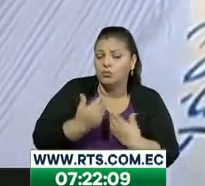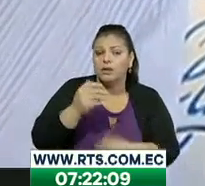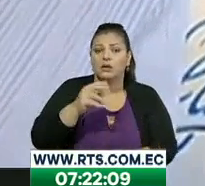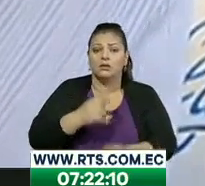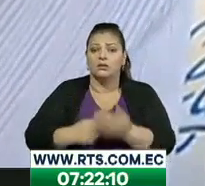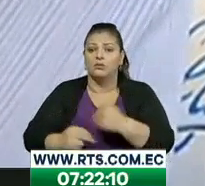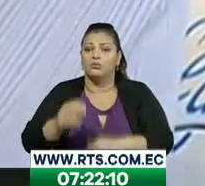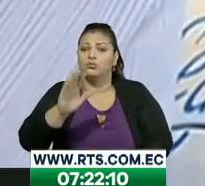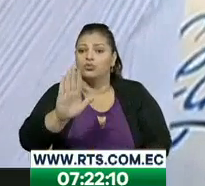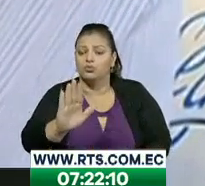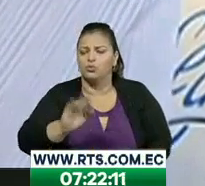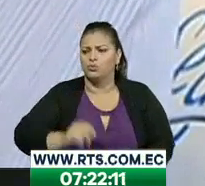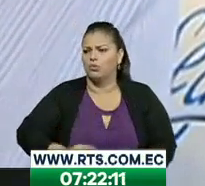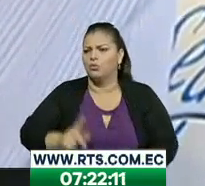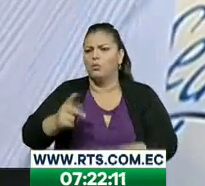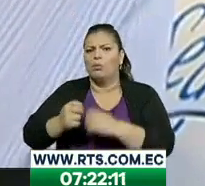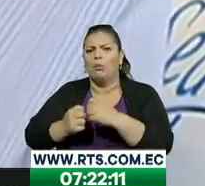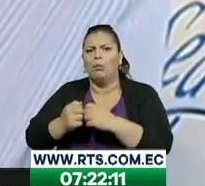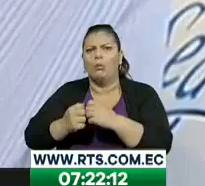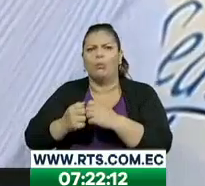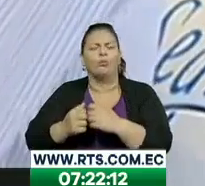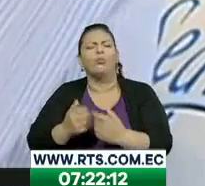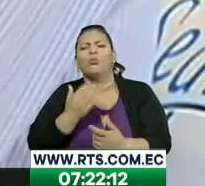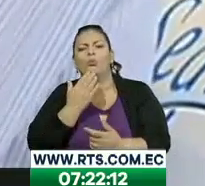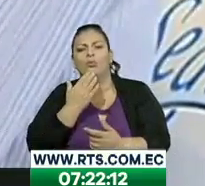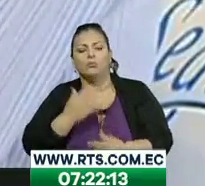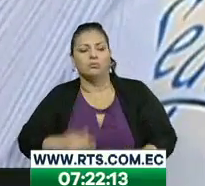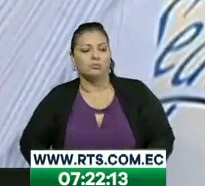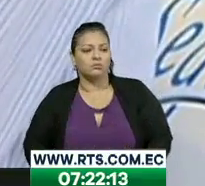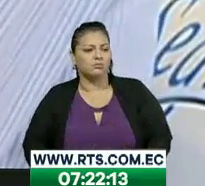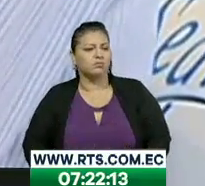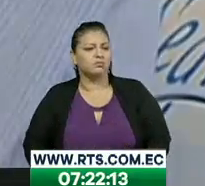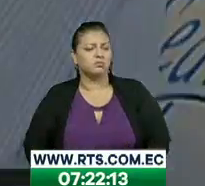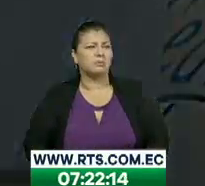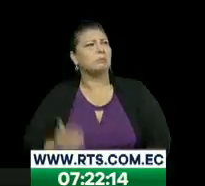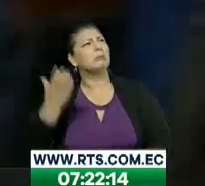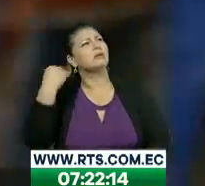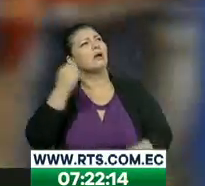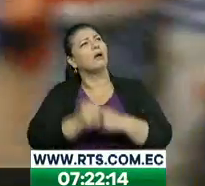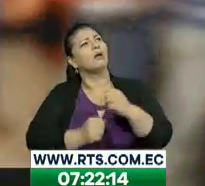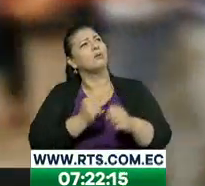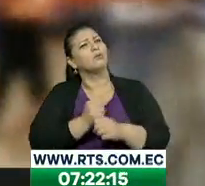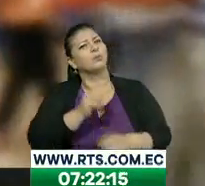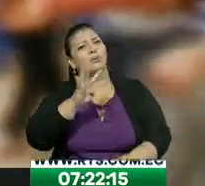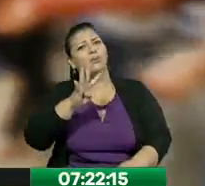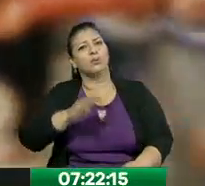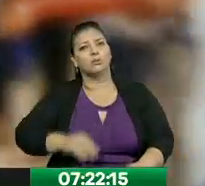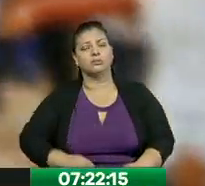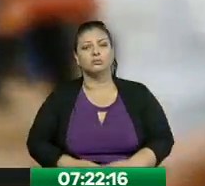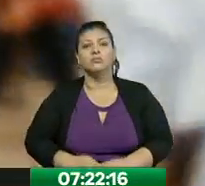casa. ¿Hace qué tiempo fue eso? Esto tiene como 4 años, pues ya.